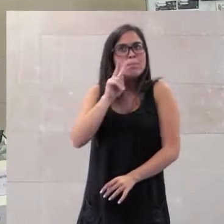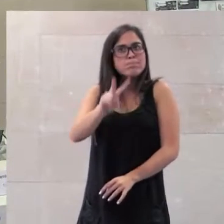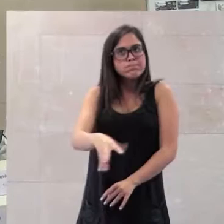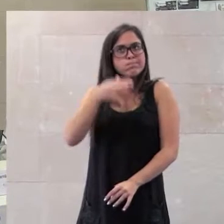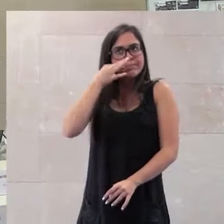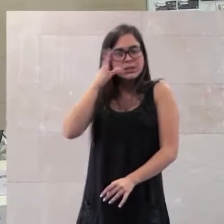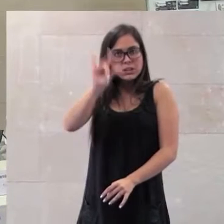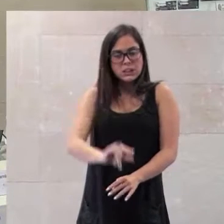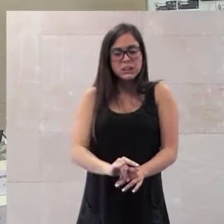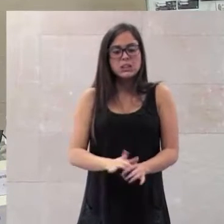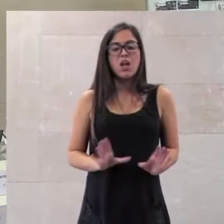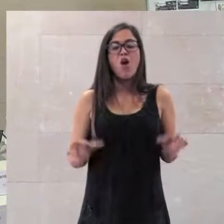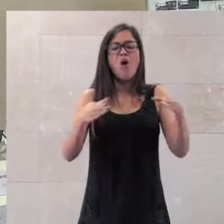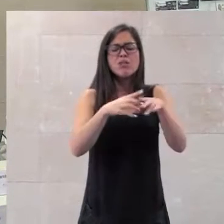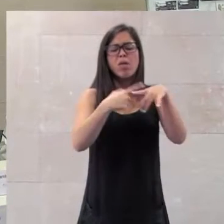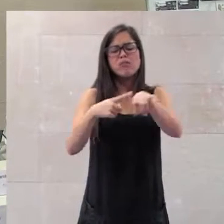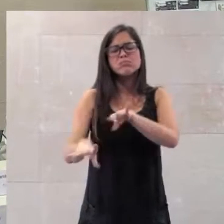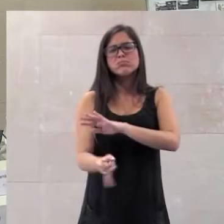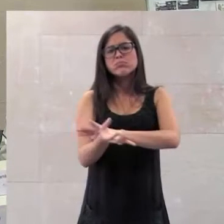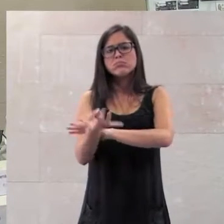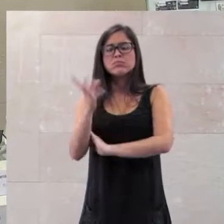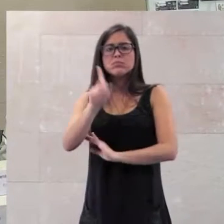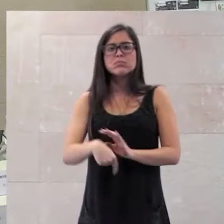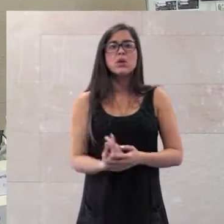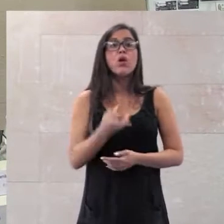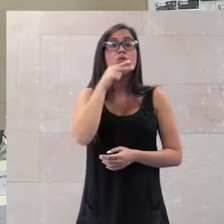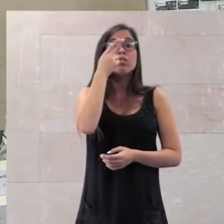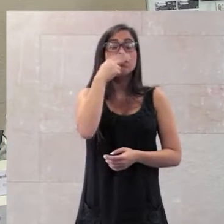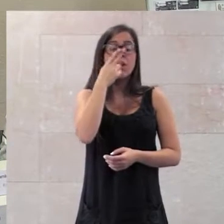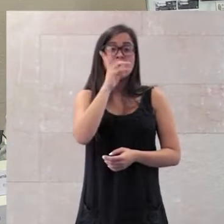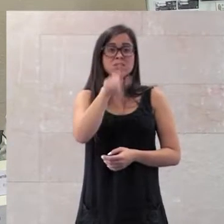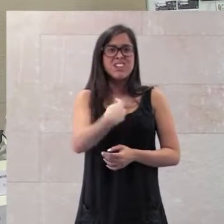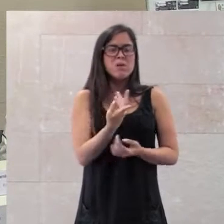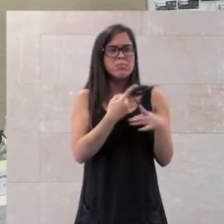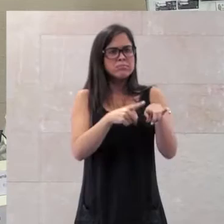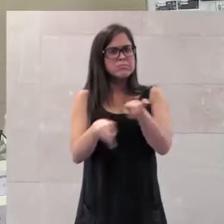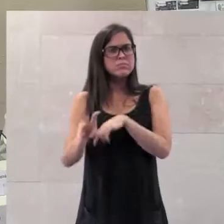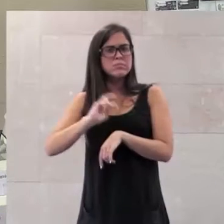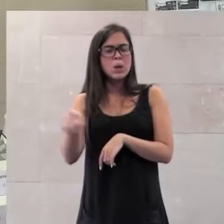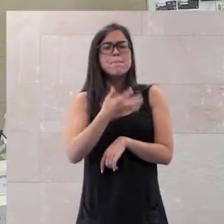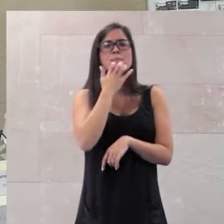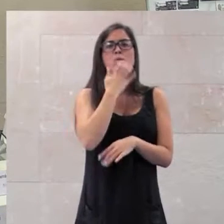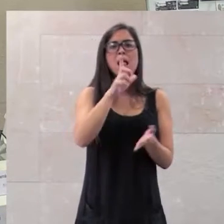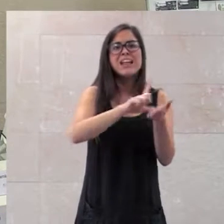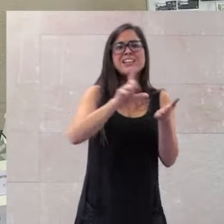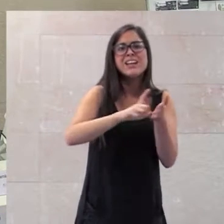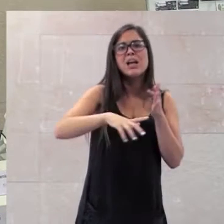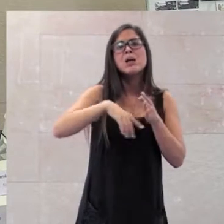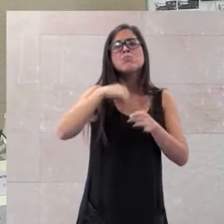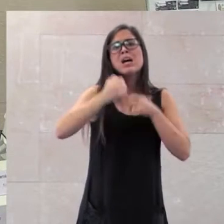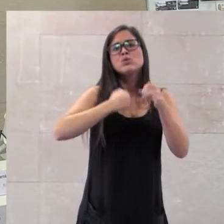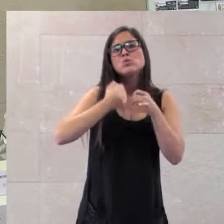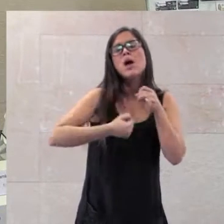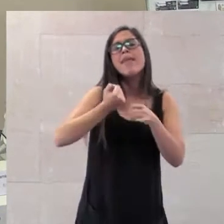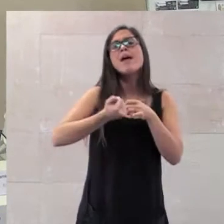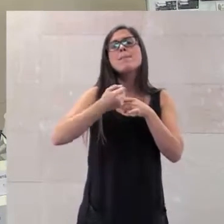Han surgido colectivos diversos, con intereses muy plurales. Por ejemplo, de literatura, las batucadas, las payasas,